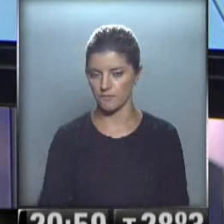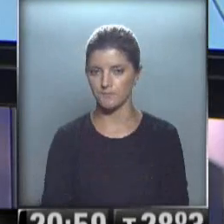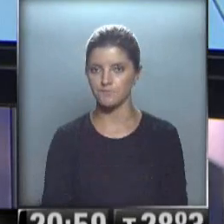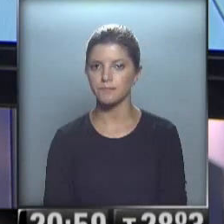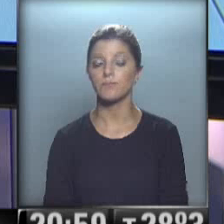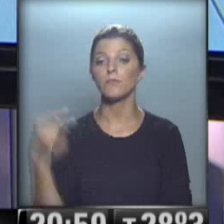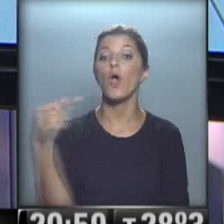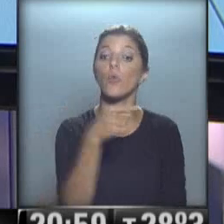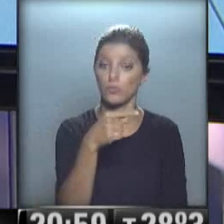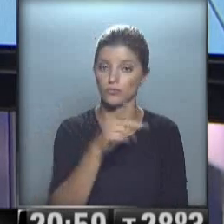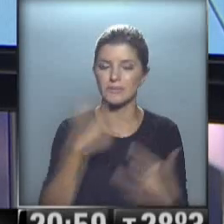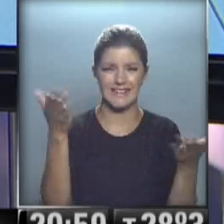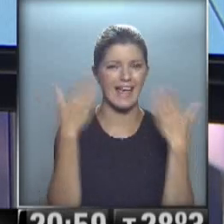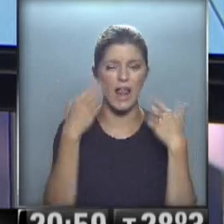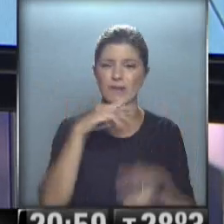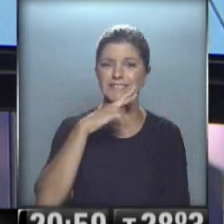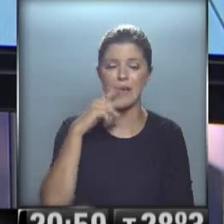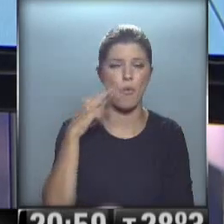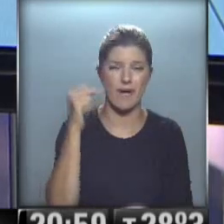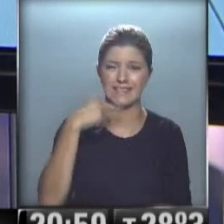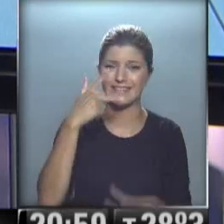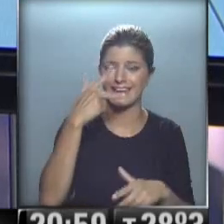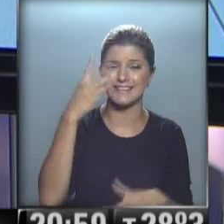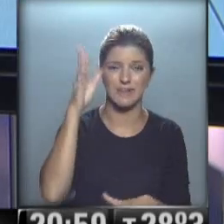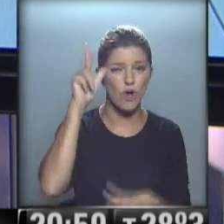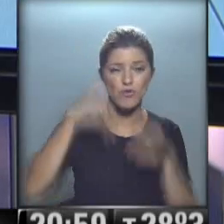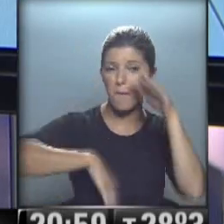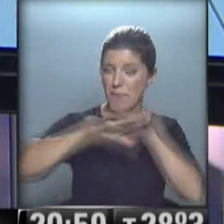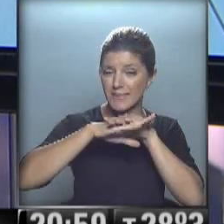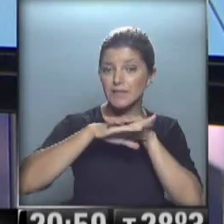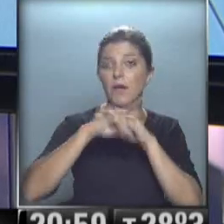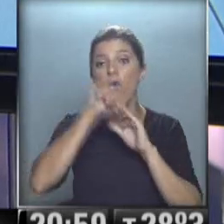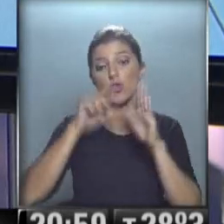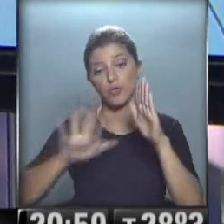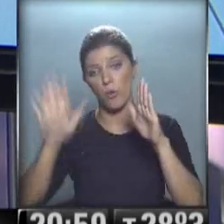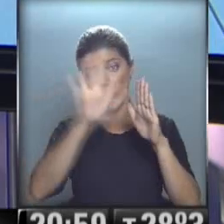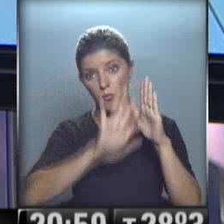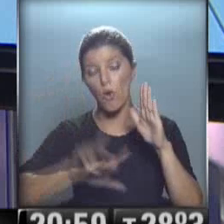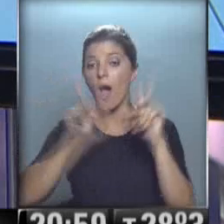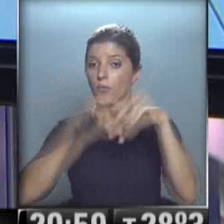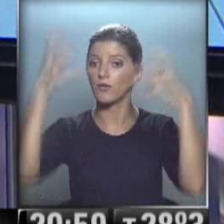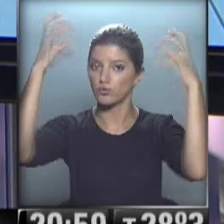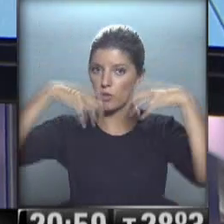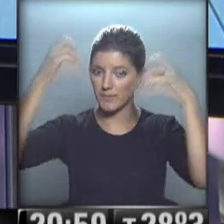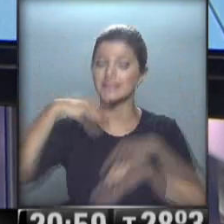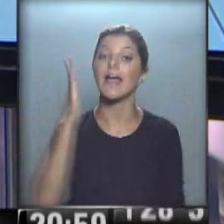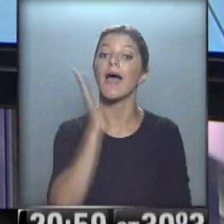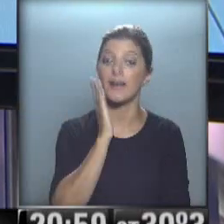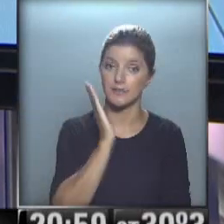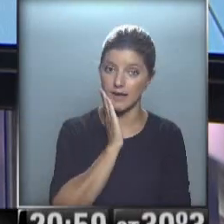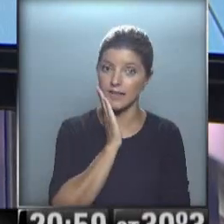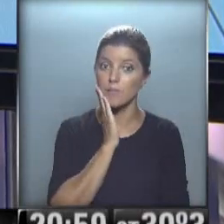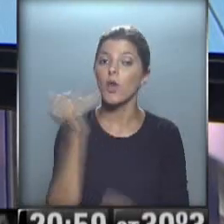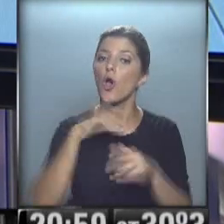precipitaciones. Cuyo, calor en San Juan, 38 grados de temperatura máxima. El resto del área con tormentas en la tarde, en